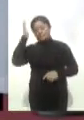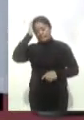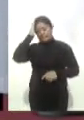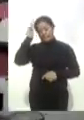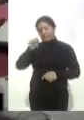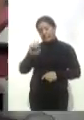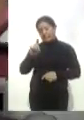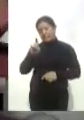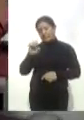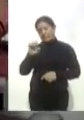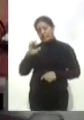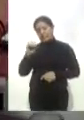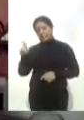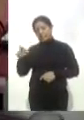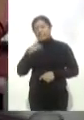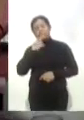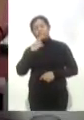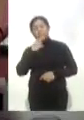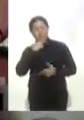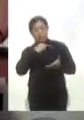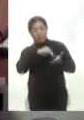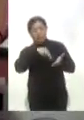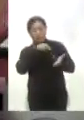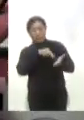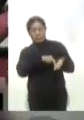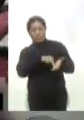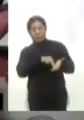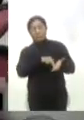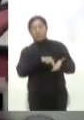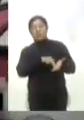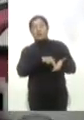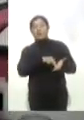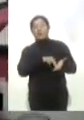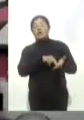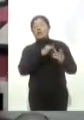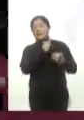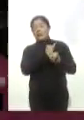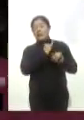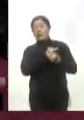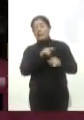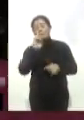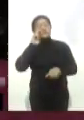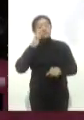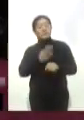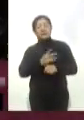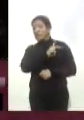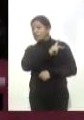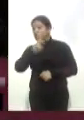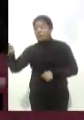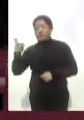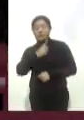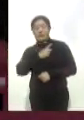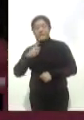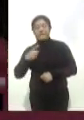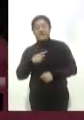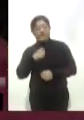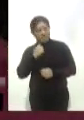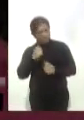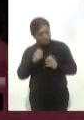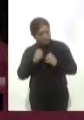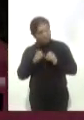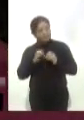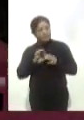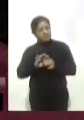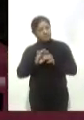Rodríguez, señaló que el uso de la firma electrónica avanzada es una responsabilidad a la que deben estar sujetas todas las instituciones públicas y